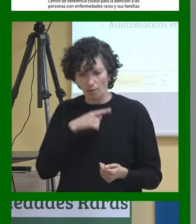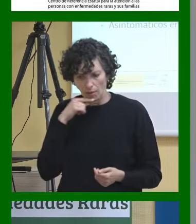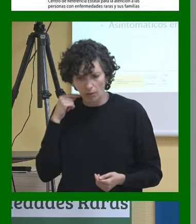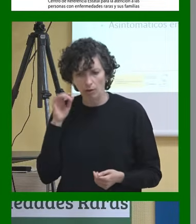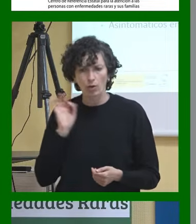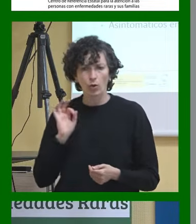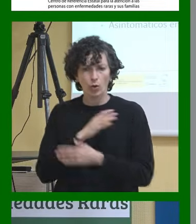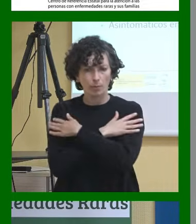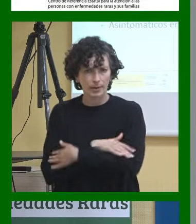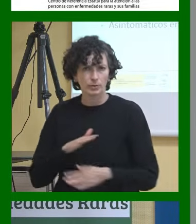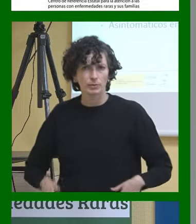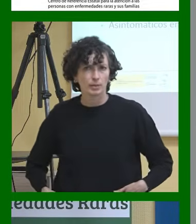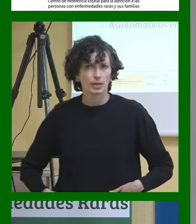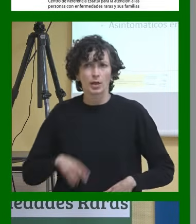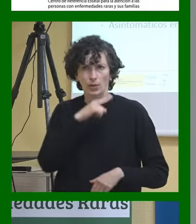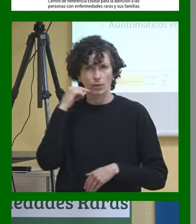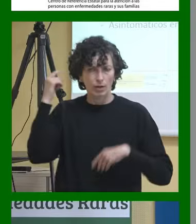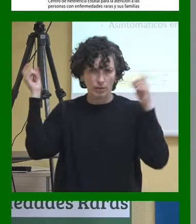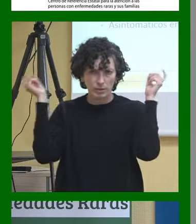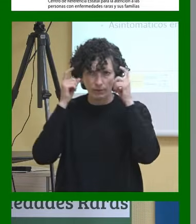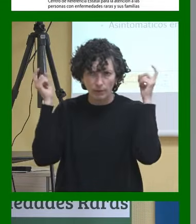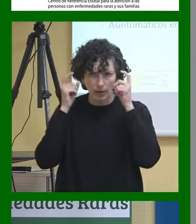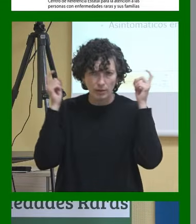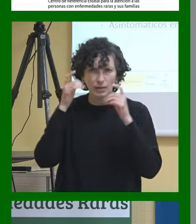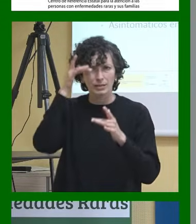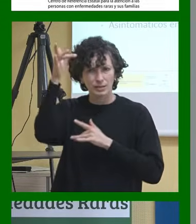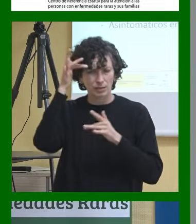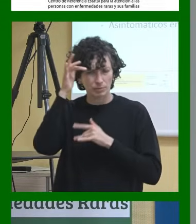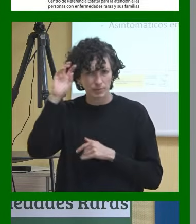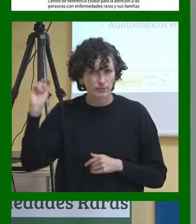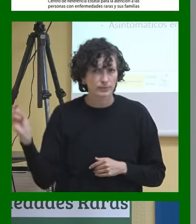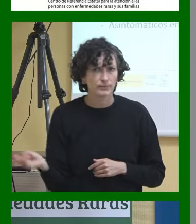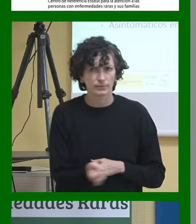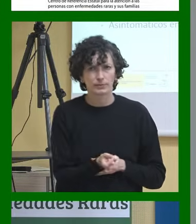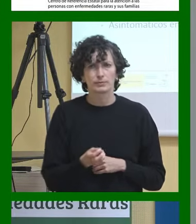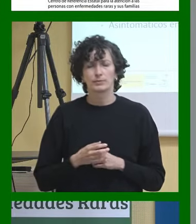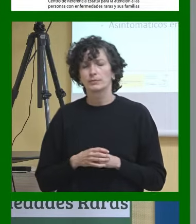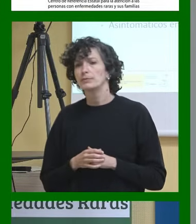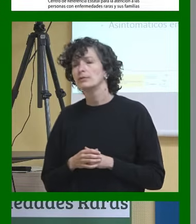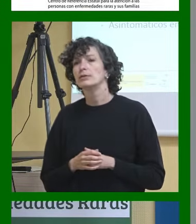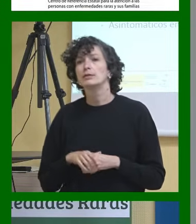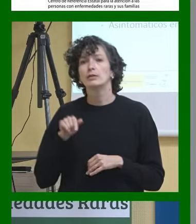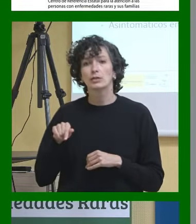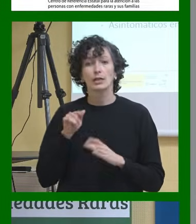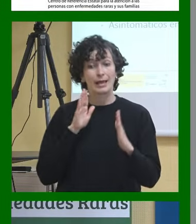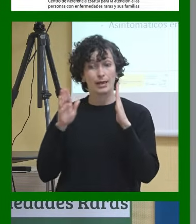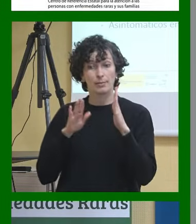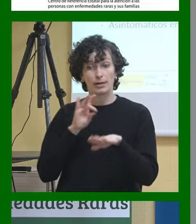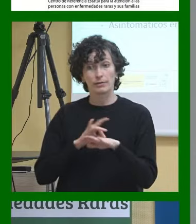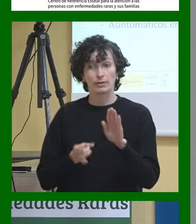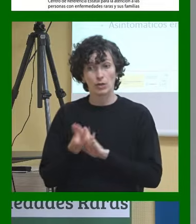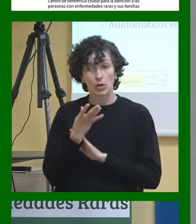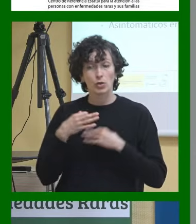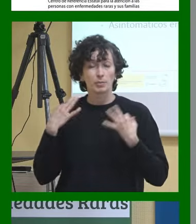dolor en las extremidades, cefaleas, bastantes síntomas a nivel somático. Los brotes tienen una duración media de